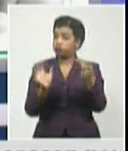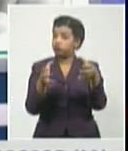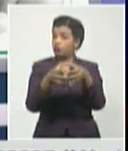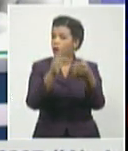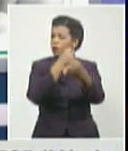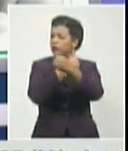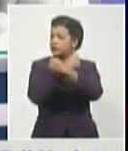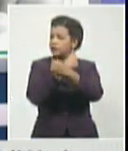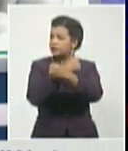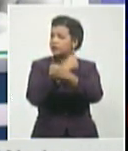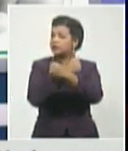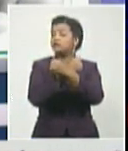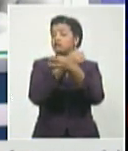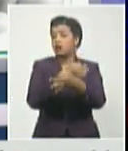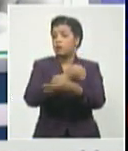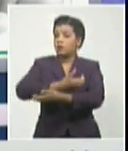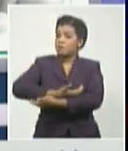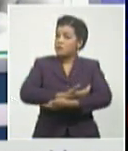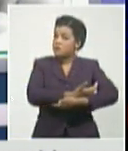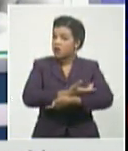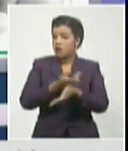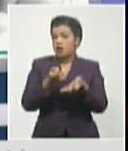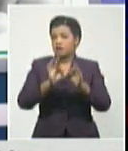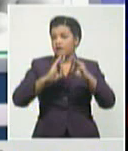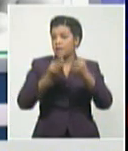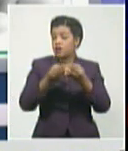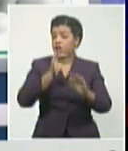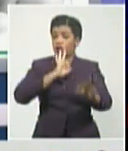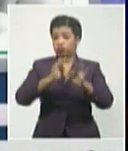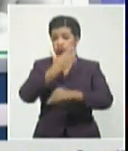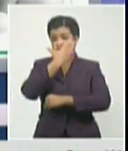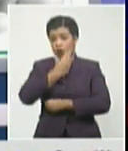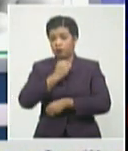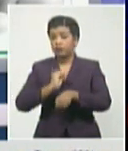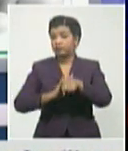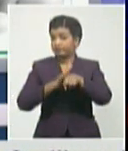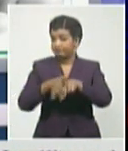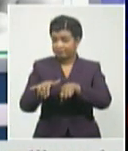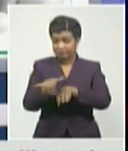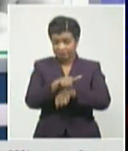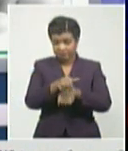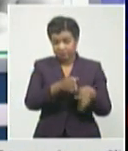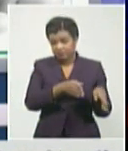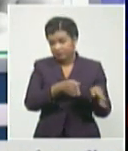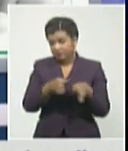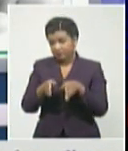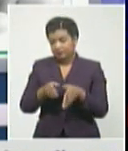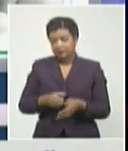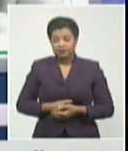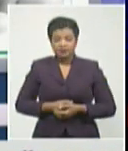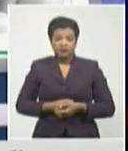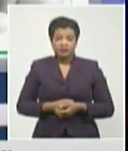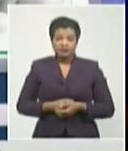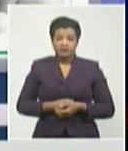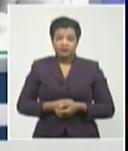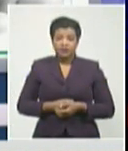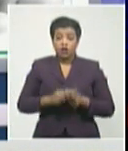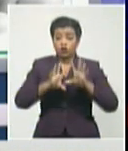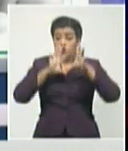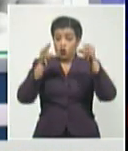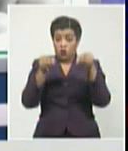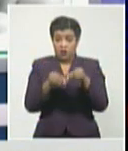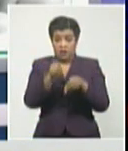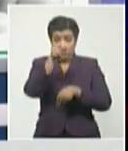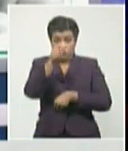importante está presente la cob y 19 también para menores para edades pediátricas el total de casos por